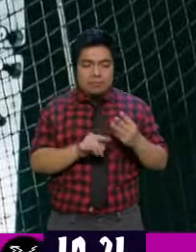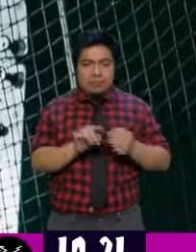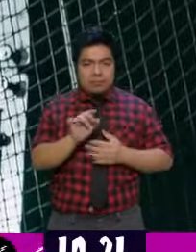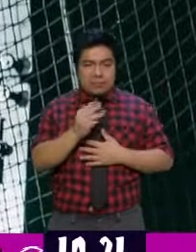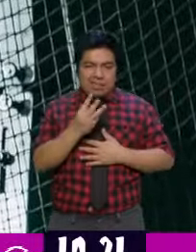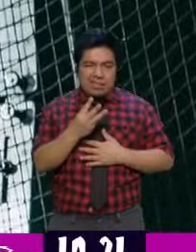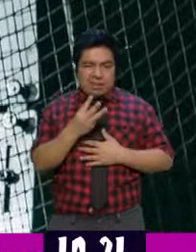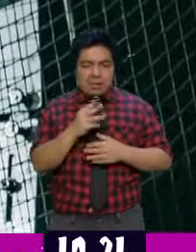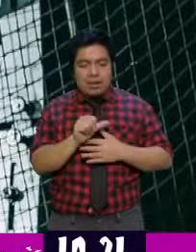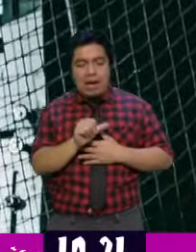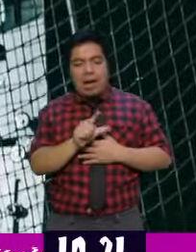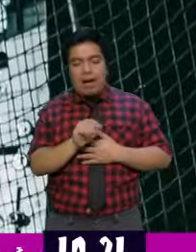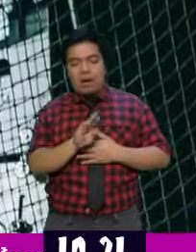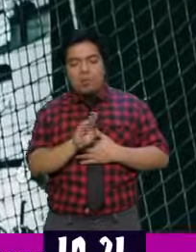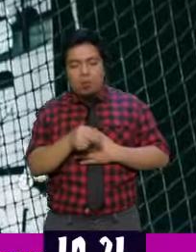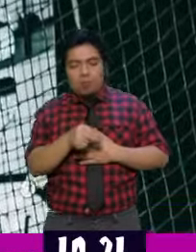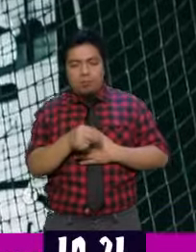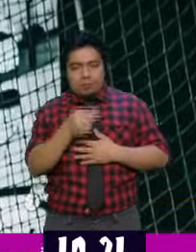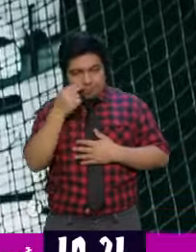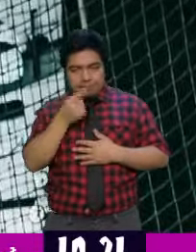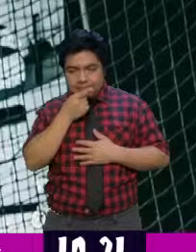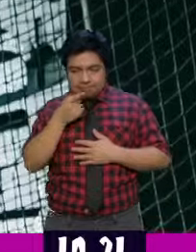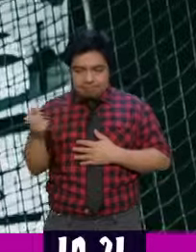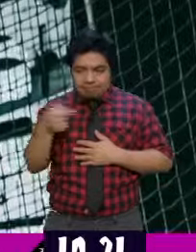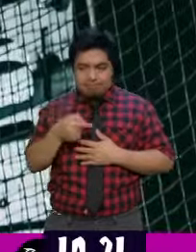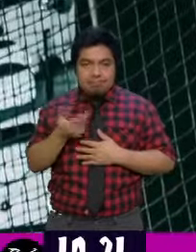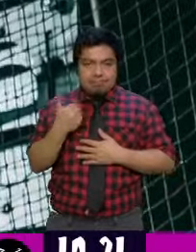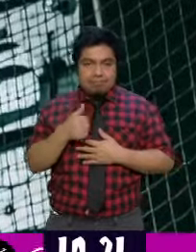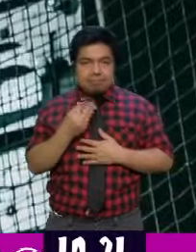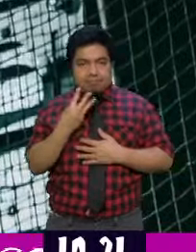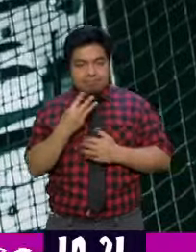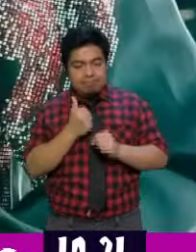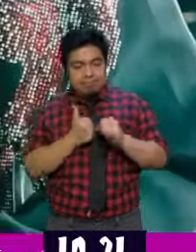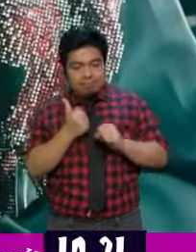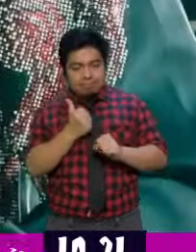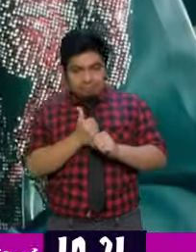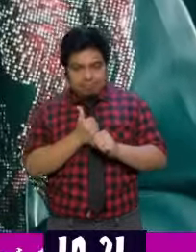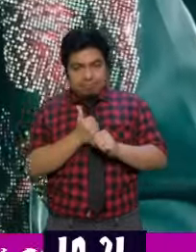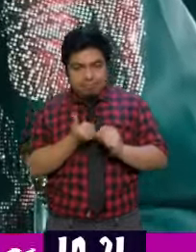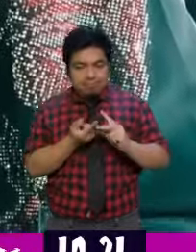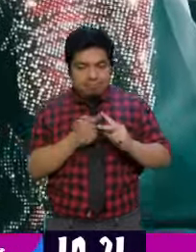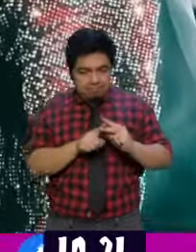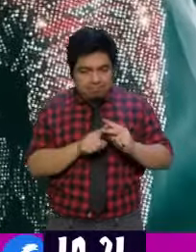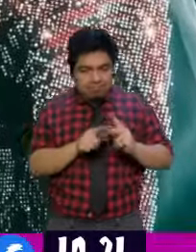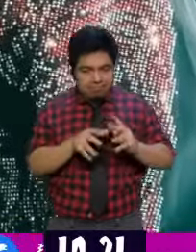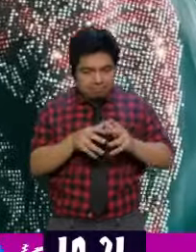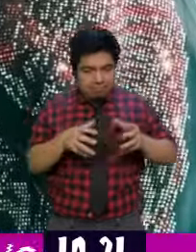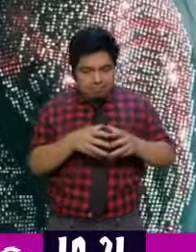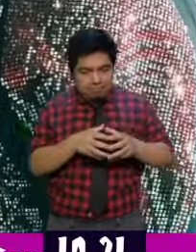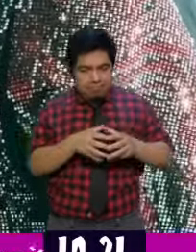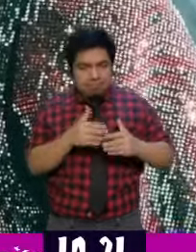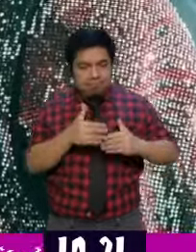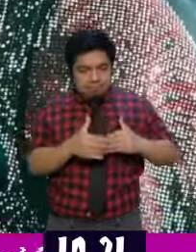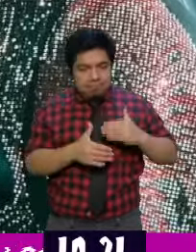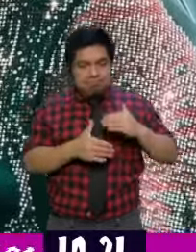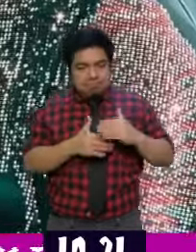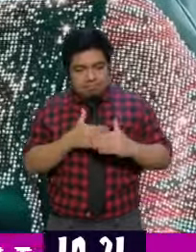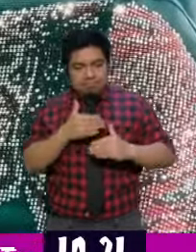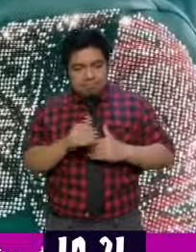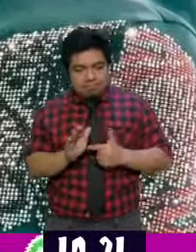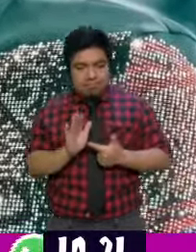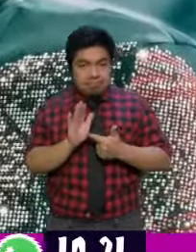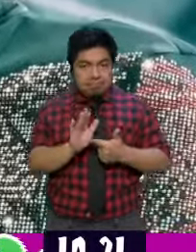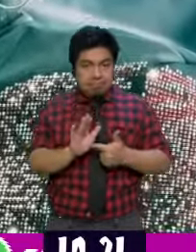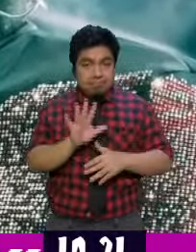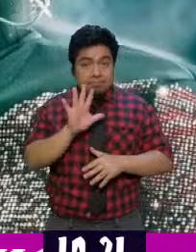álbum. Porque justamente como él decía, hace 3 años que venimos presentándolo,